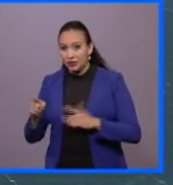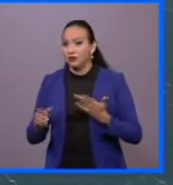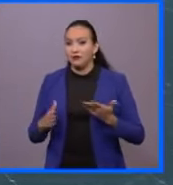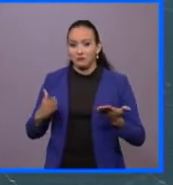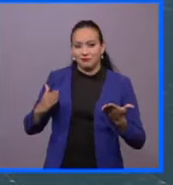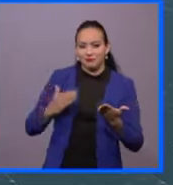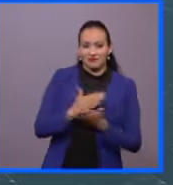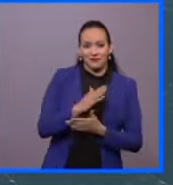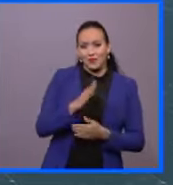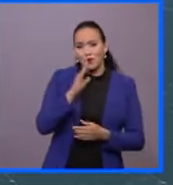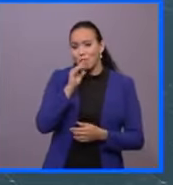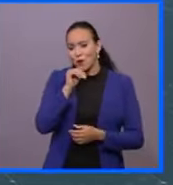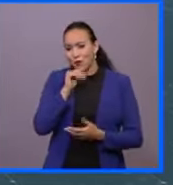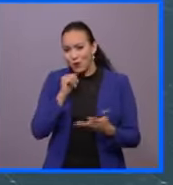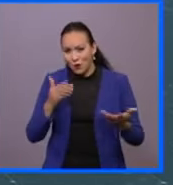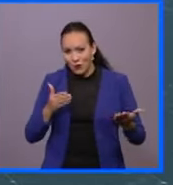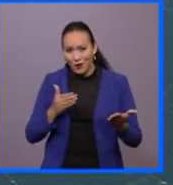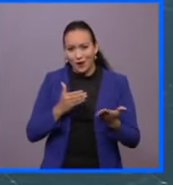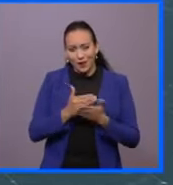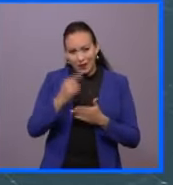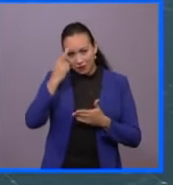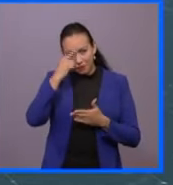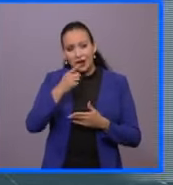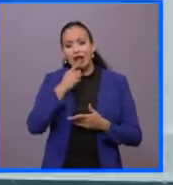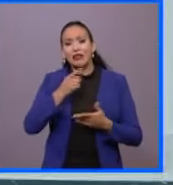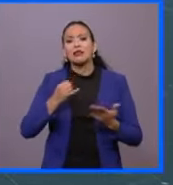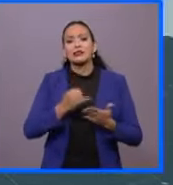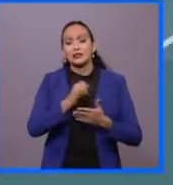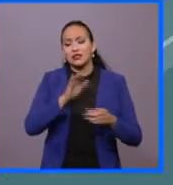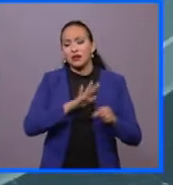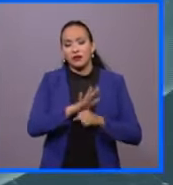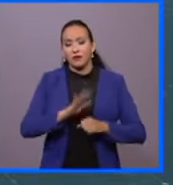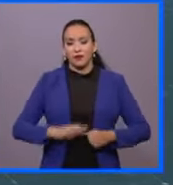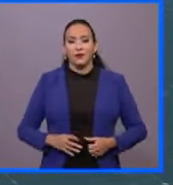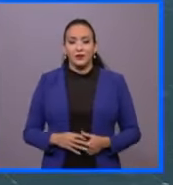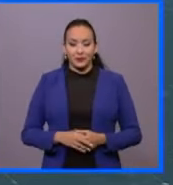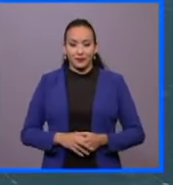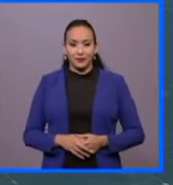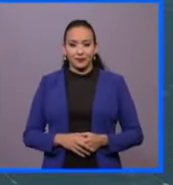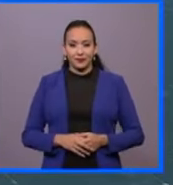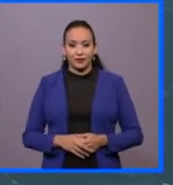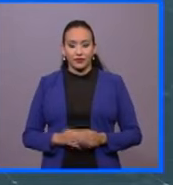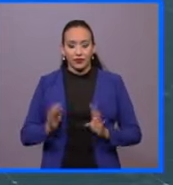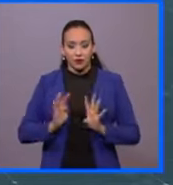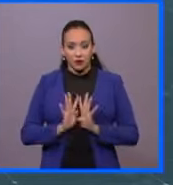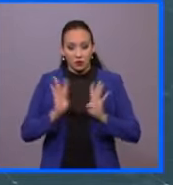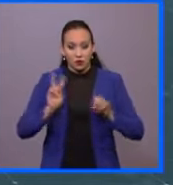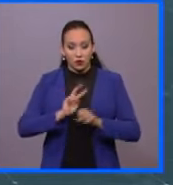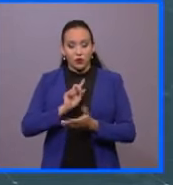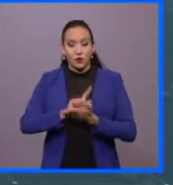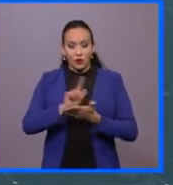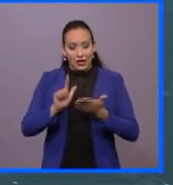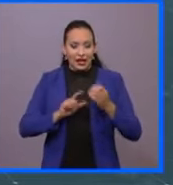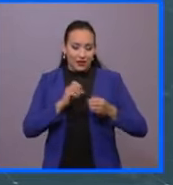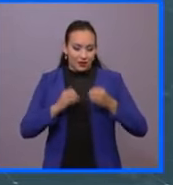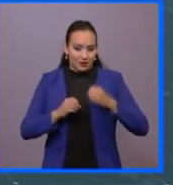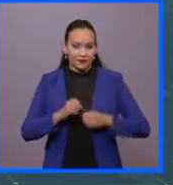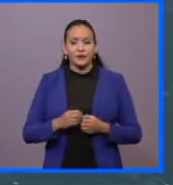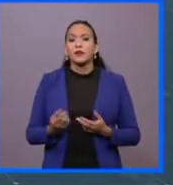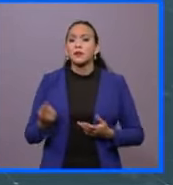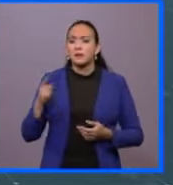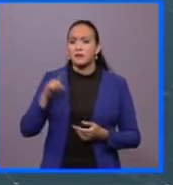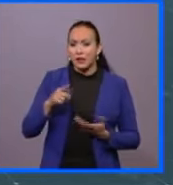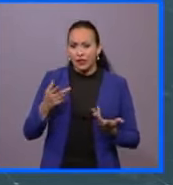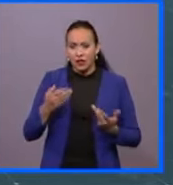para pronunciarse sobre el cumplimiento de una suspensión. El Consejo de la Judicatura ordenó la suspensión